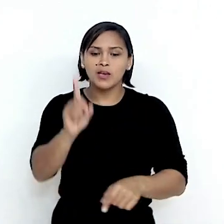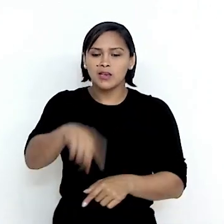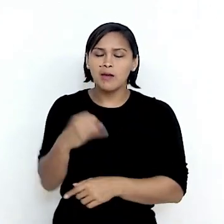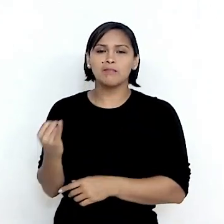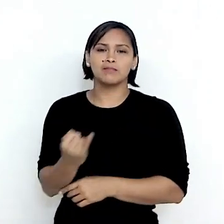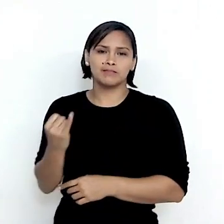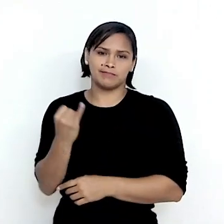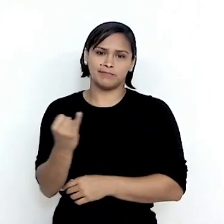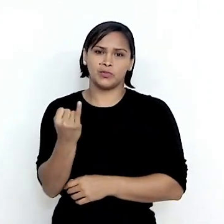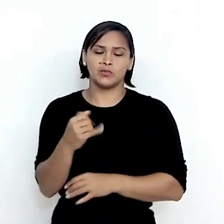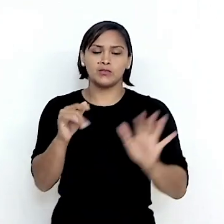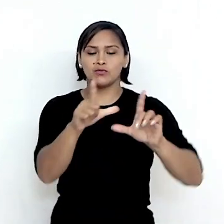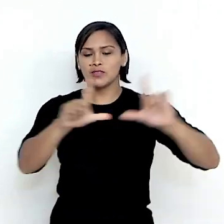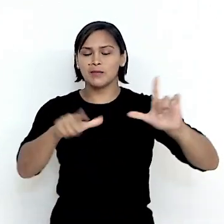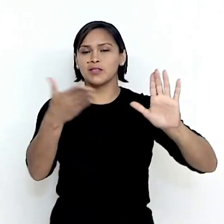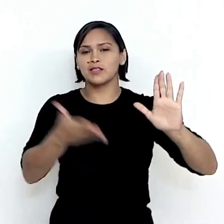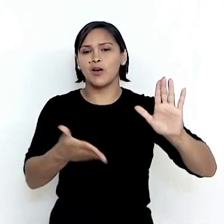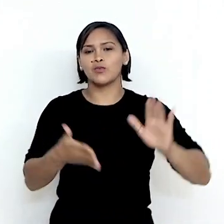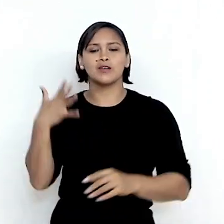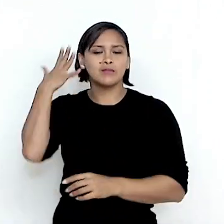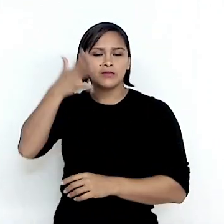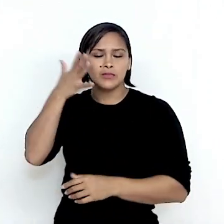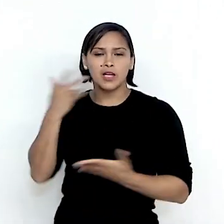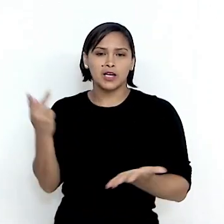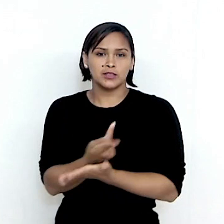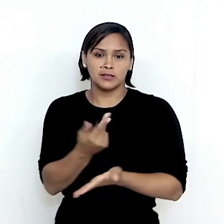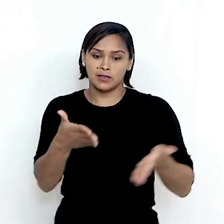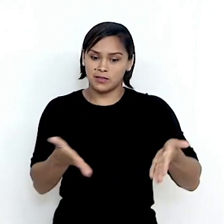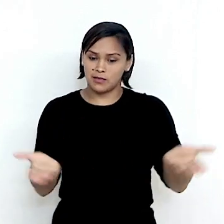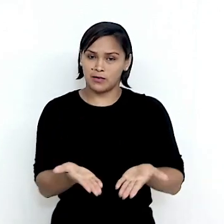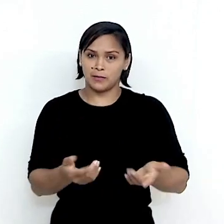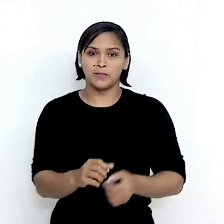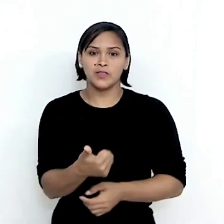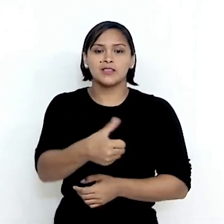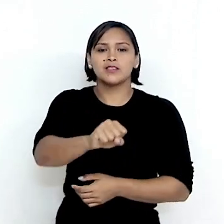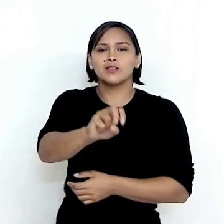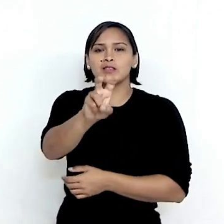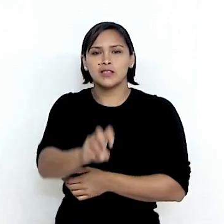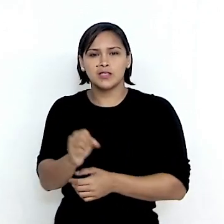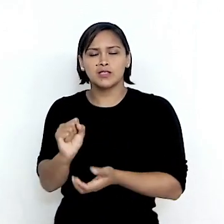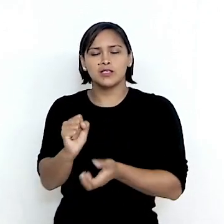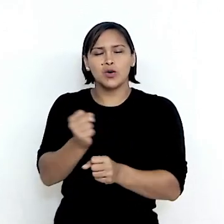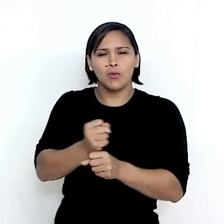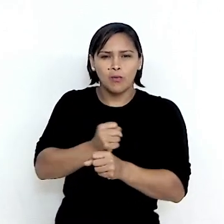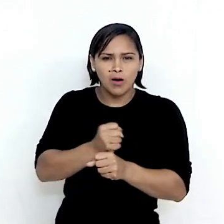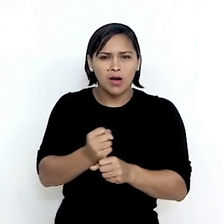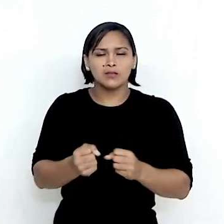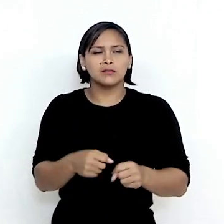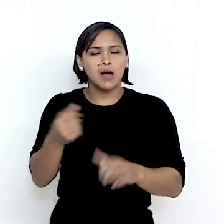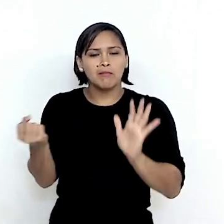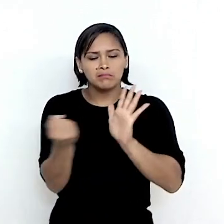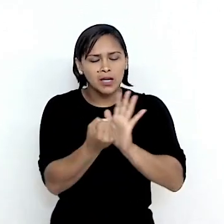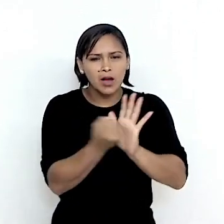en este webinar. Tras 185 años de relaciones diplomáticas caracterizadas por el respeto